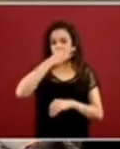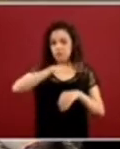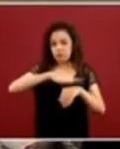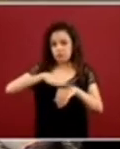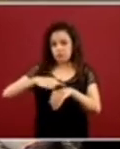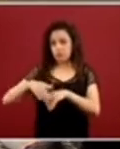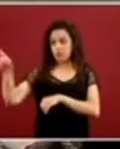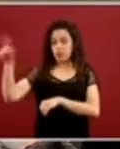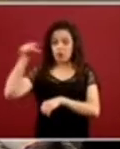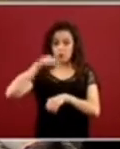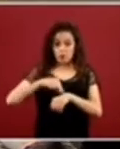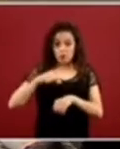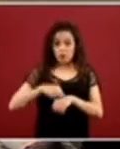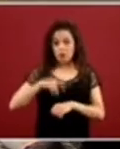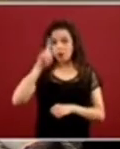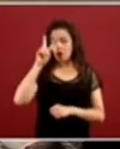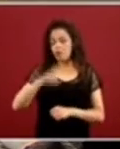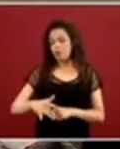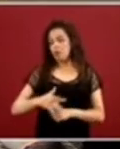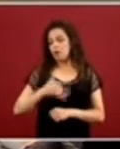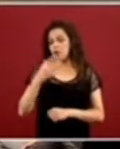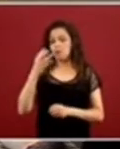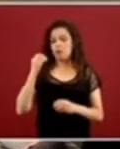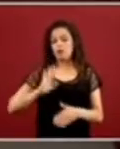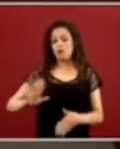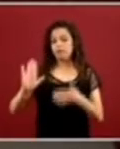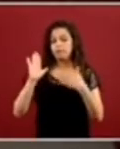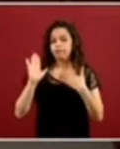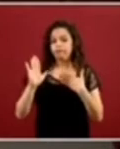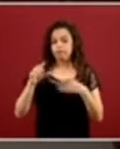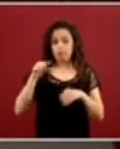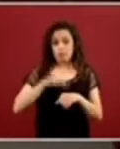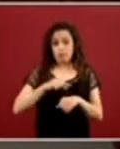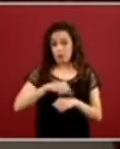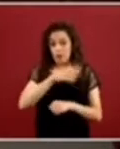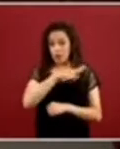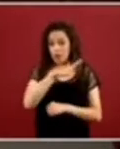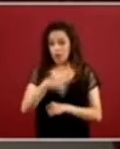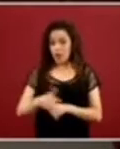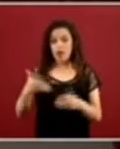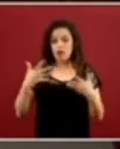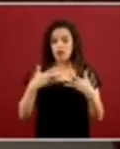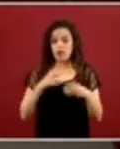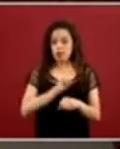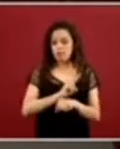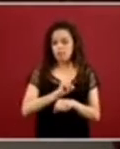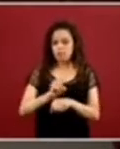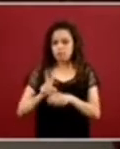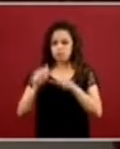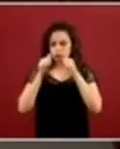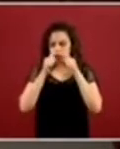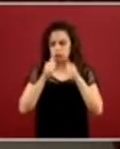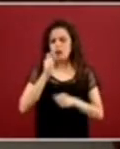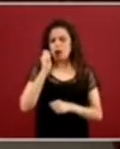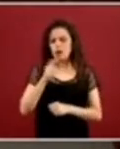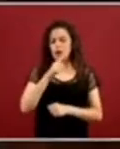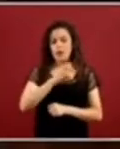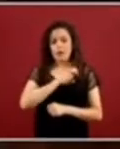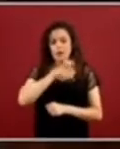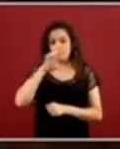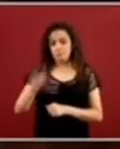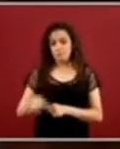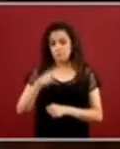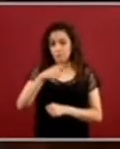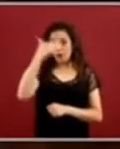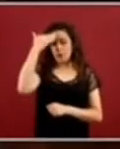muy comprometidos, los médicos generales se encontrarán siempre supervisados por un especialista, serán quienes atiendan a